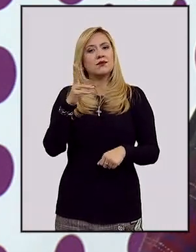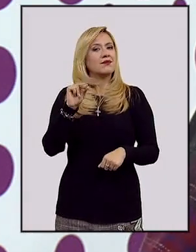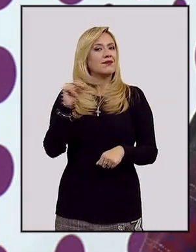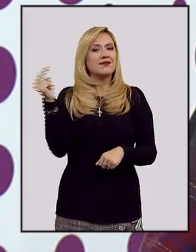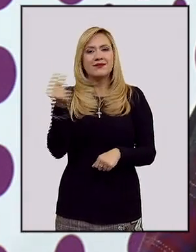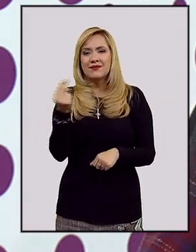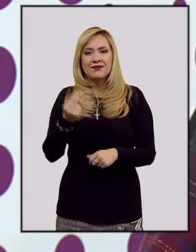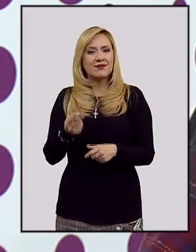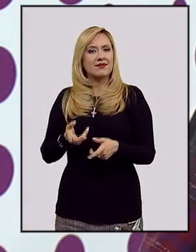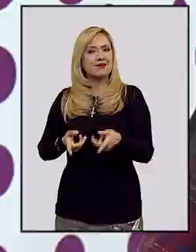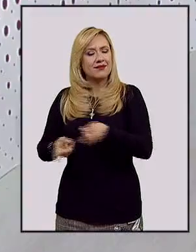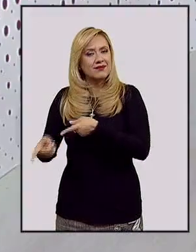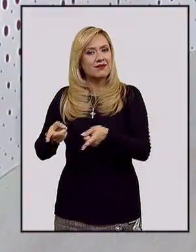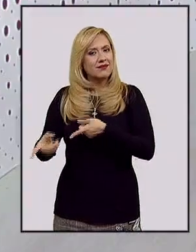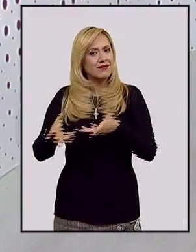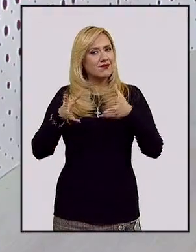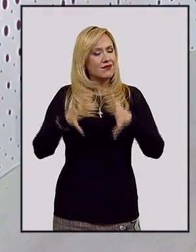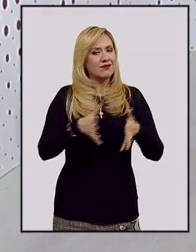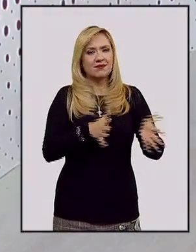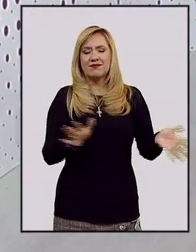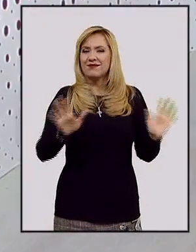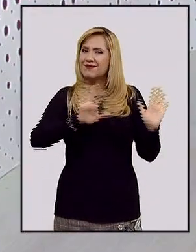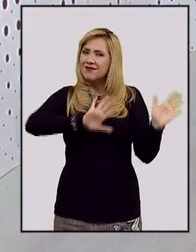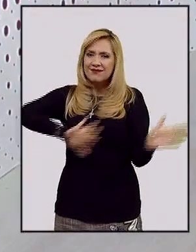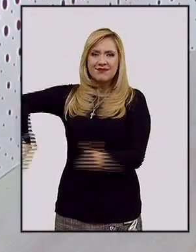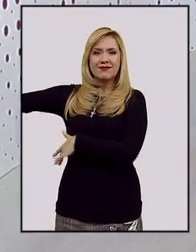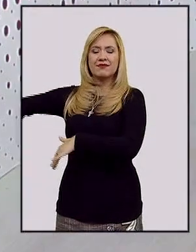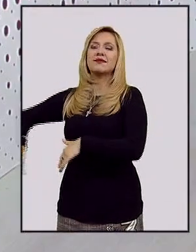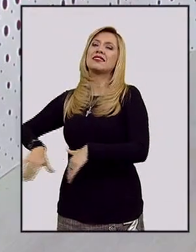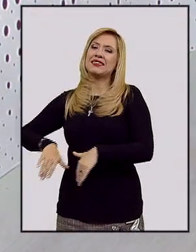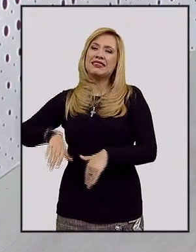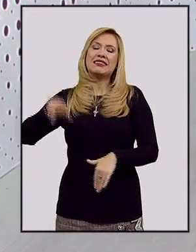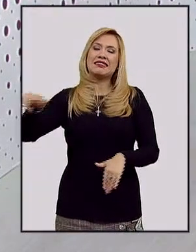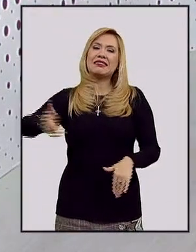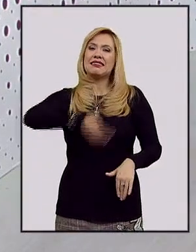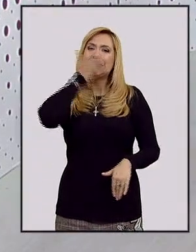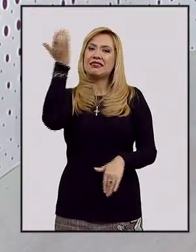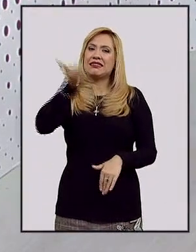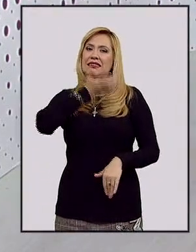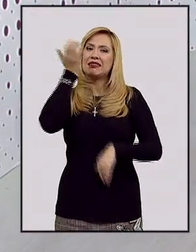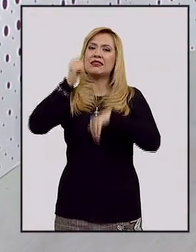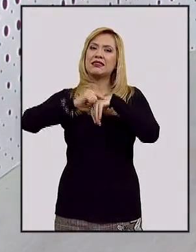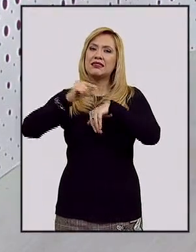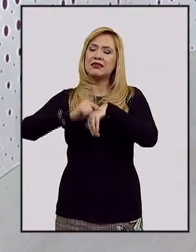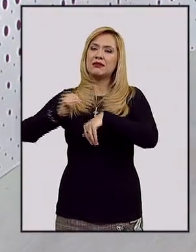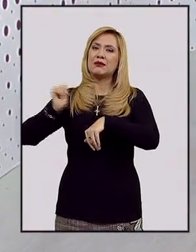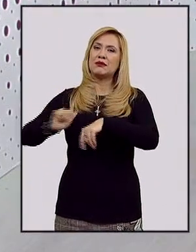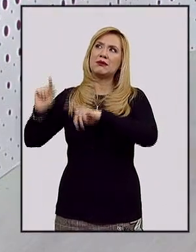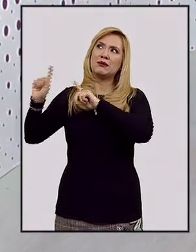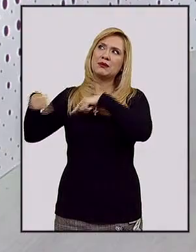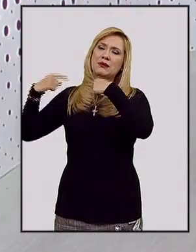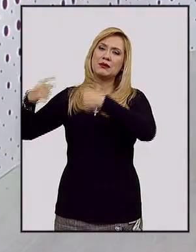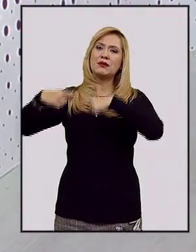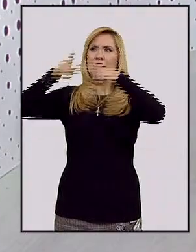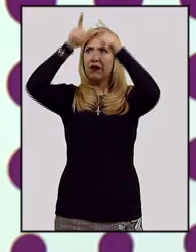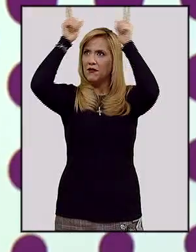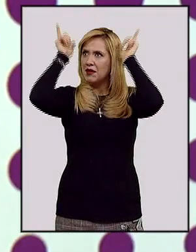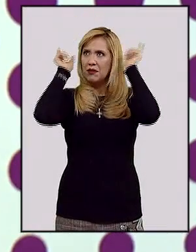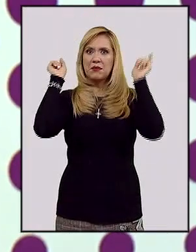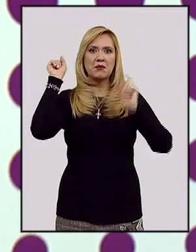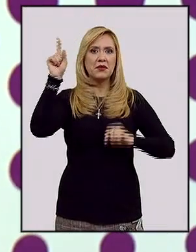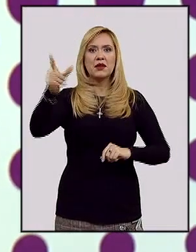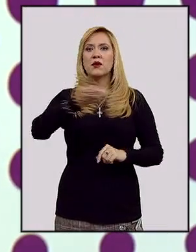innecesarios. Sí, y que forman parte de estas inercias, ¿no? Sí. De médicos, médicas, enfermeros, enfermeras, de